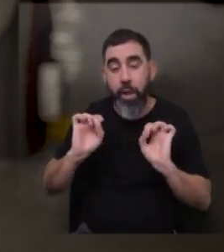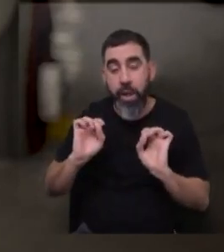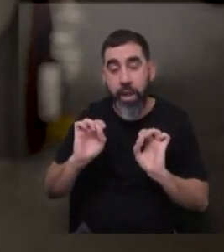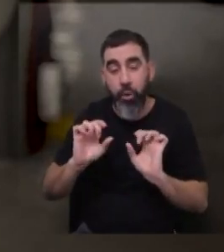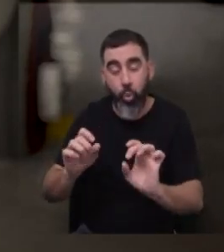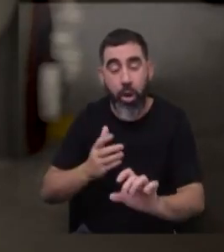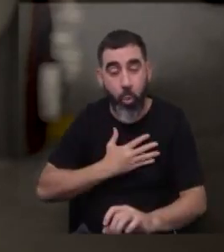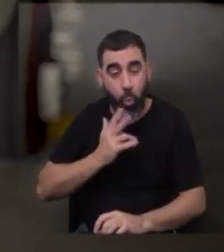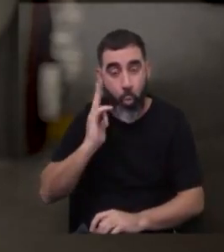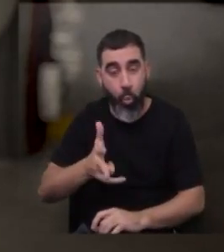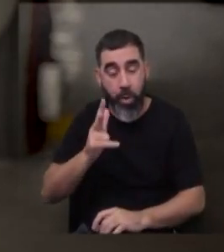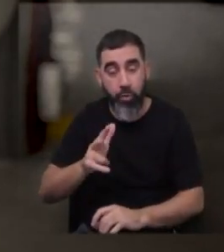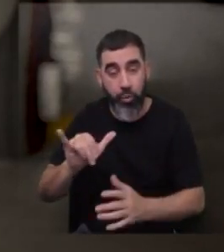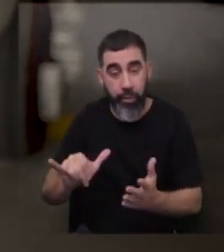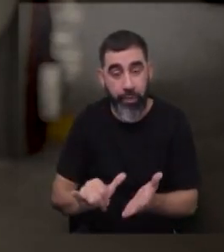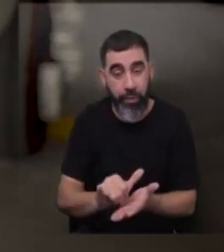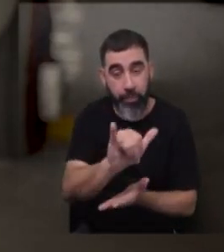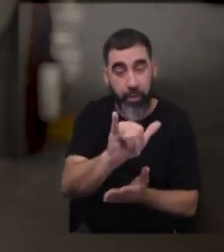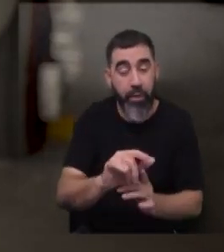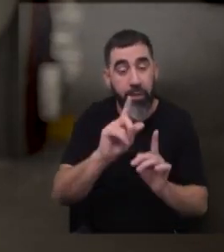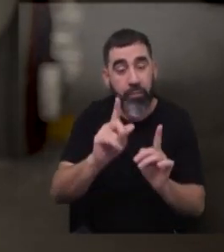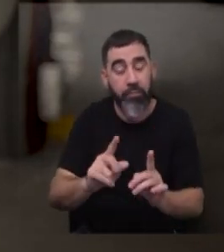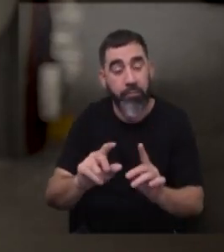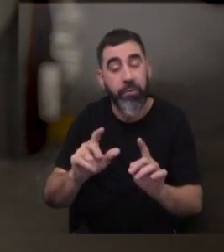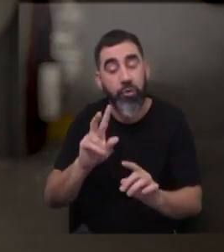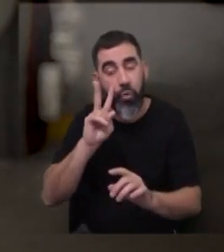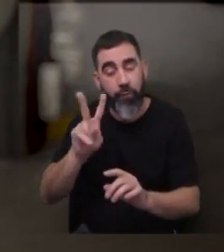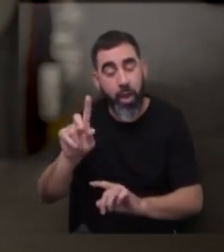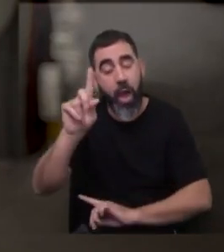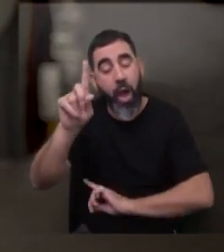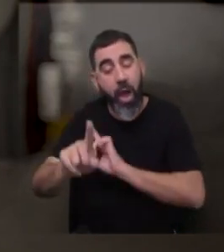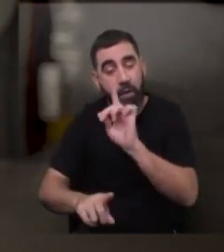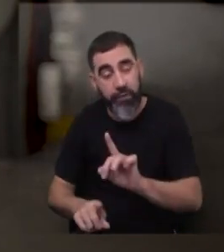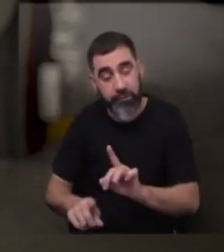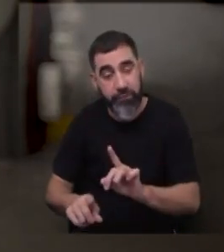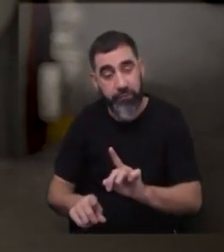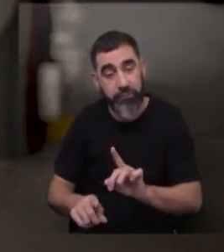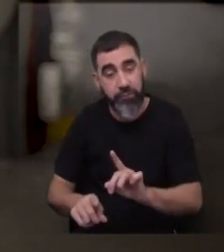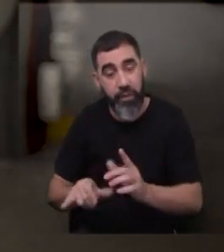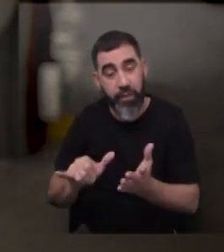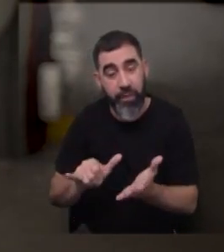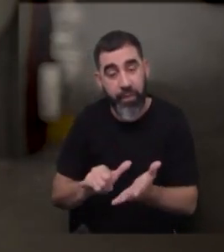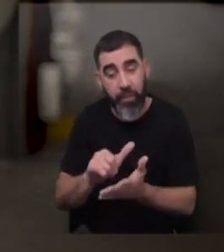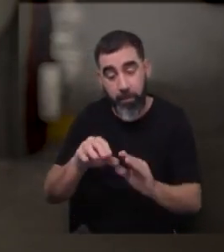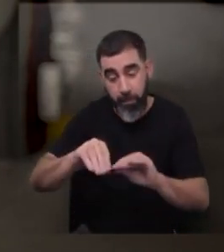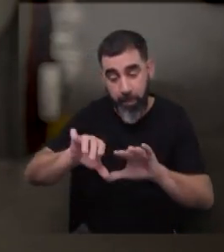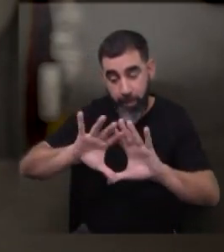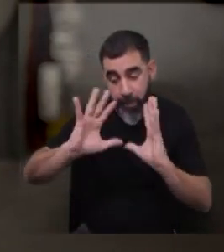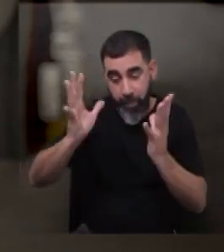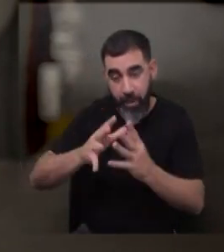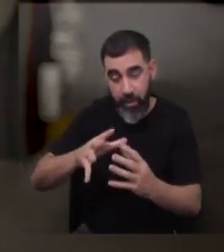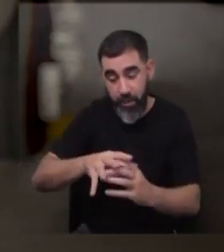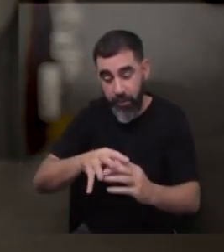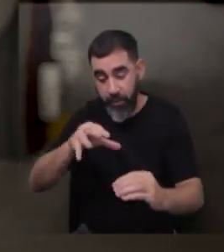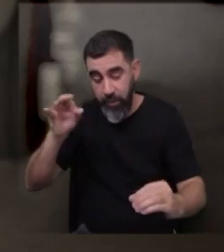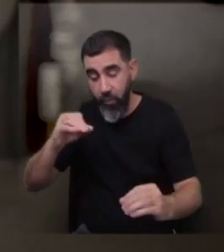seres humanos, que implica el despegue, también desde lo simbólico he visto que muchas veces se juega el despegarse de la tierra, el alejarse de la